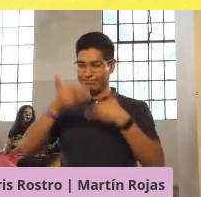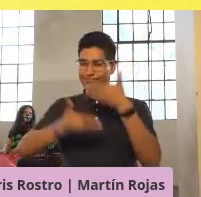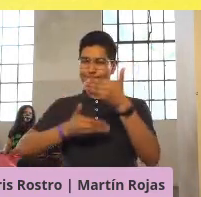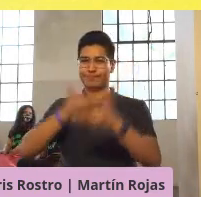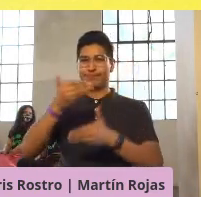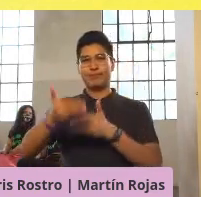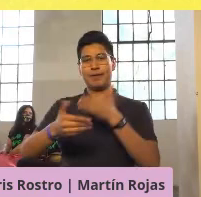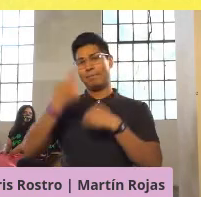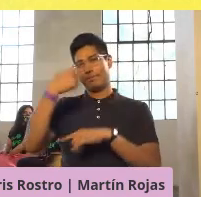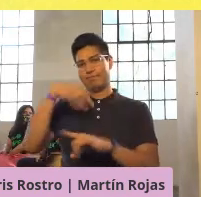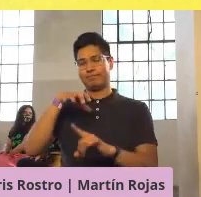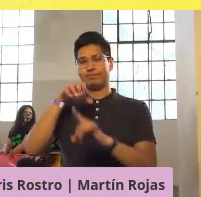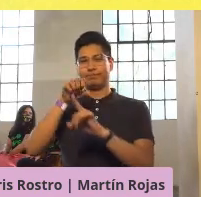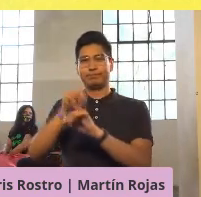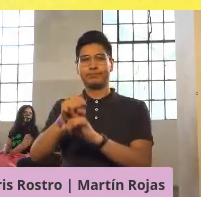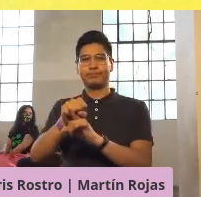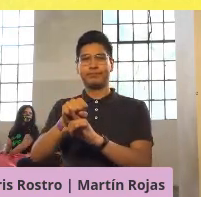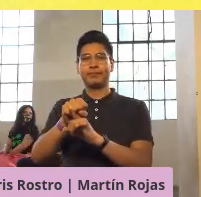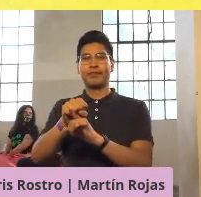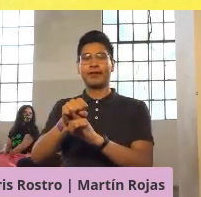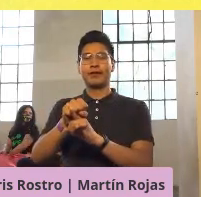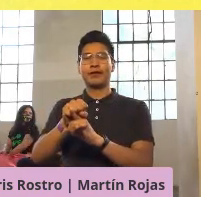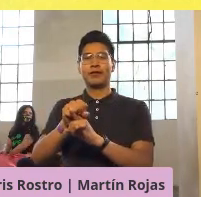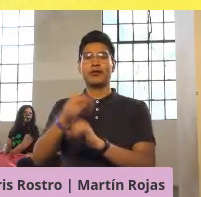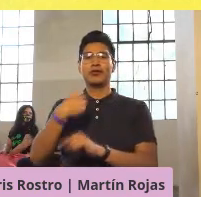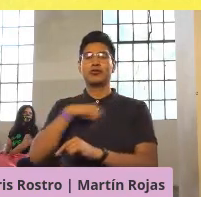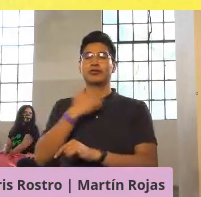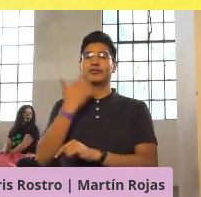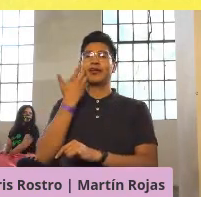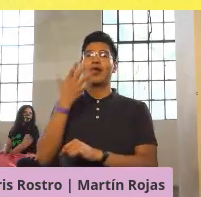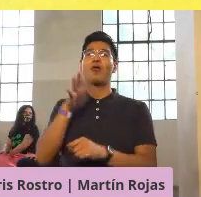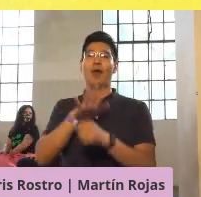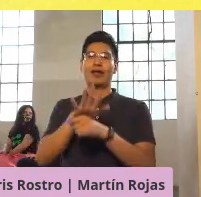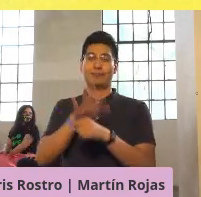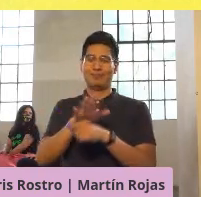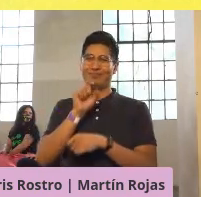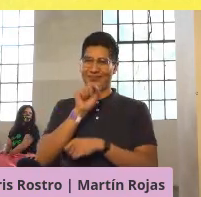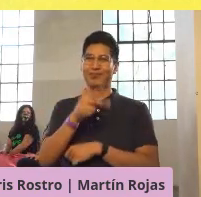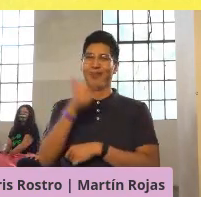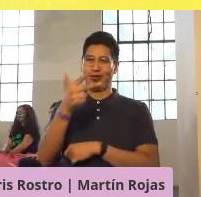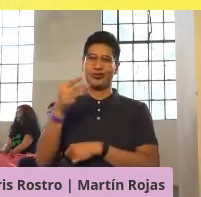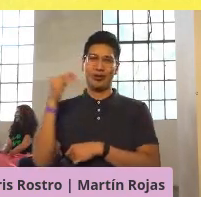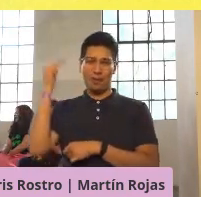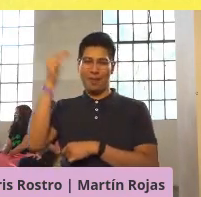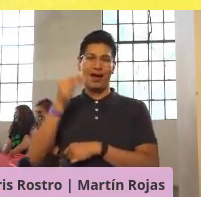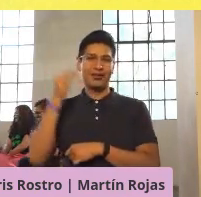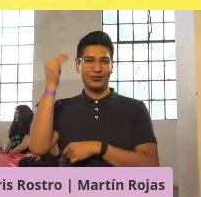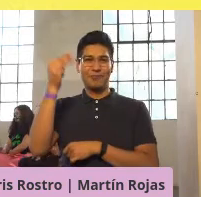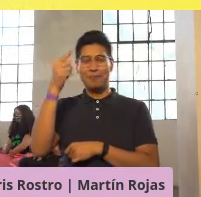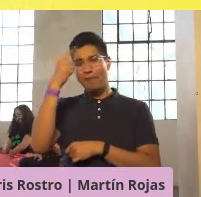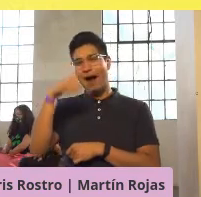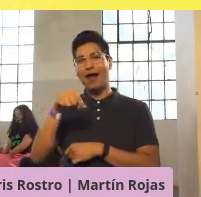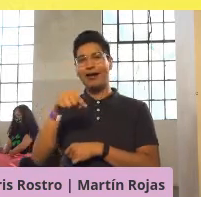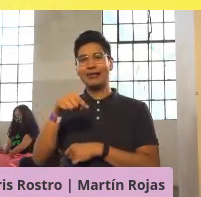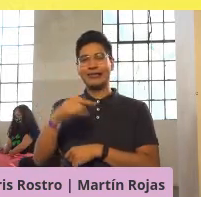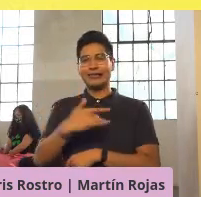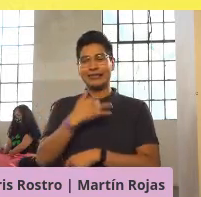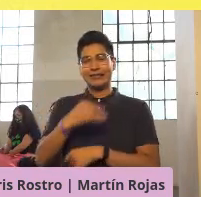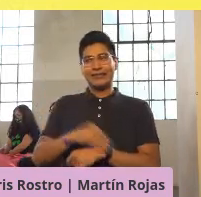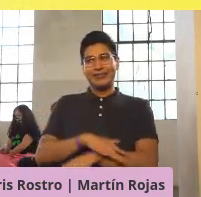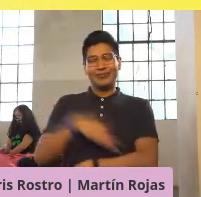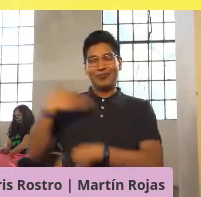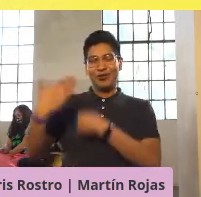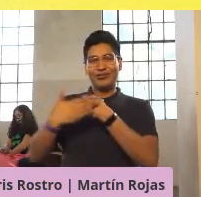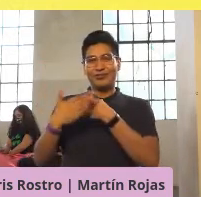intermitentemente, o sea, durante el año, pues nuestro hit son los 8Ms y nuestras activaciones. Entonces, estamos así súper emocionadas de qué va a pasar